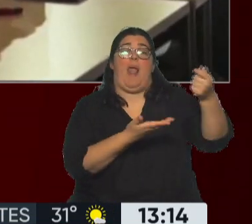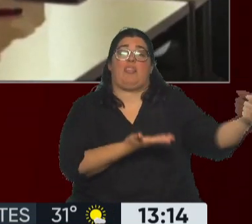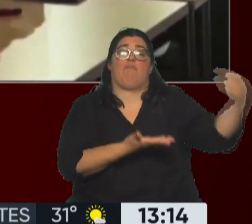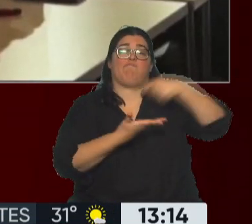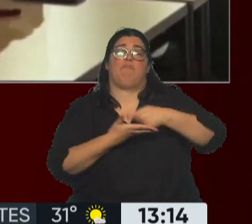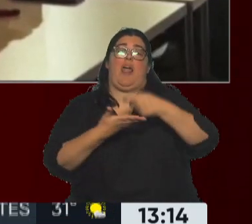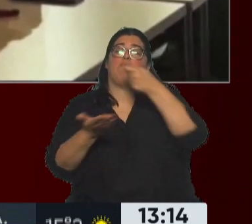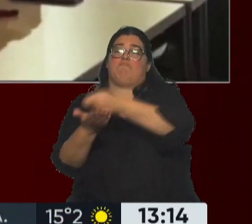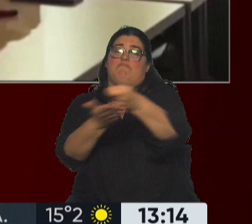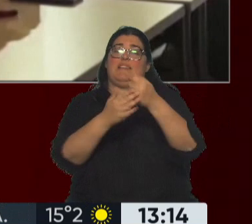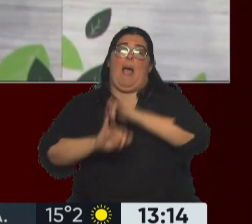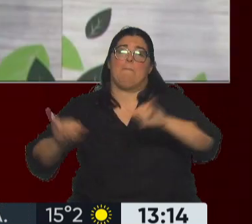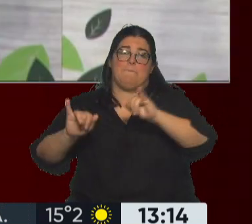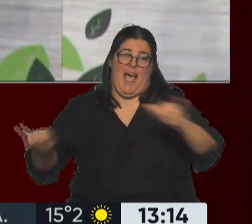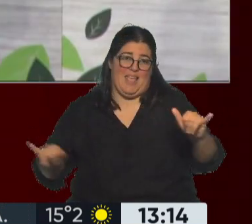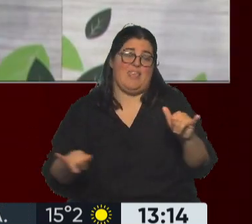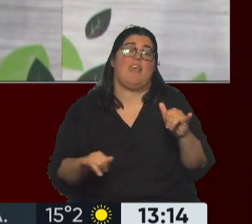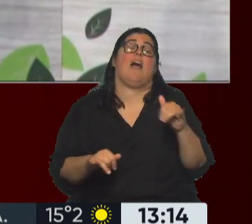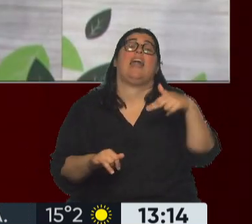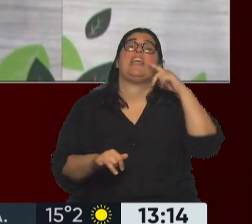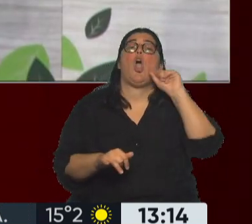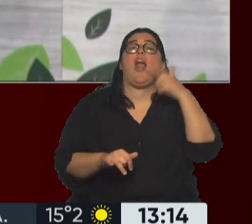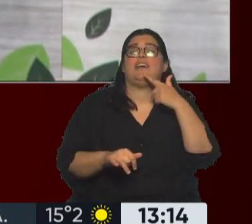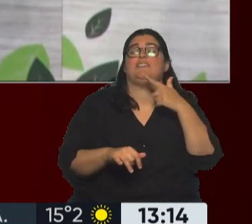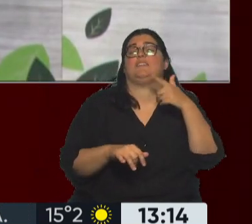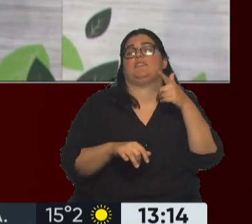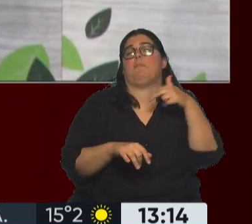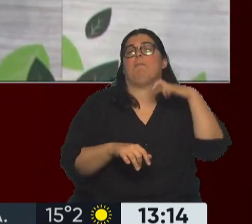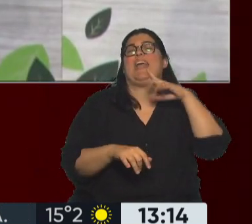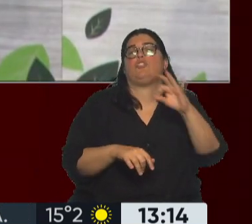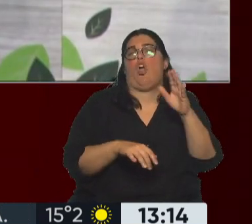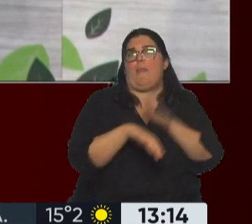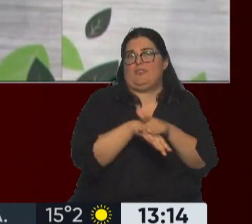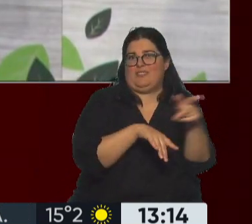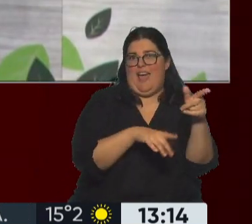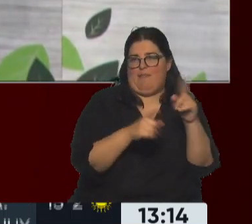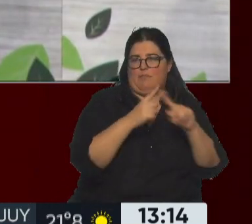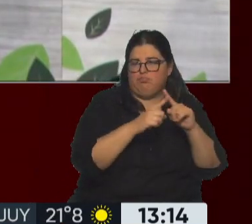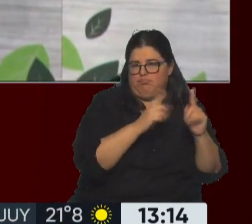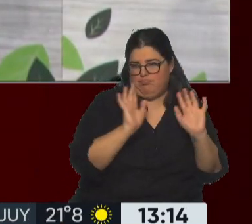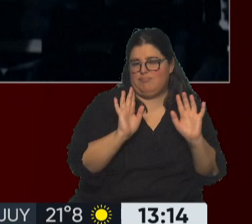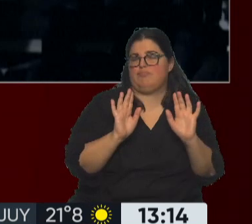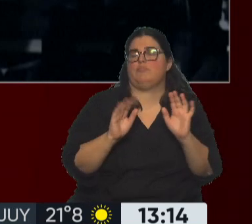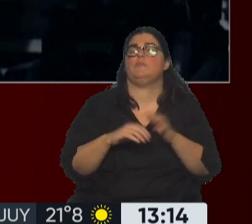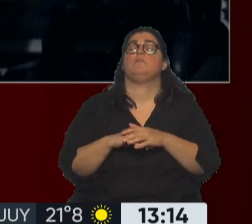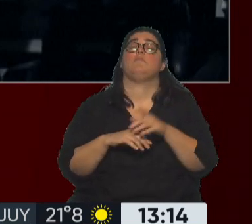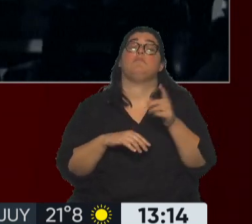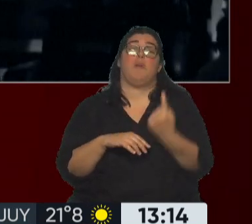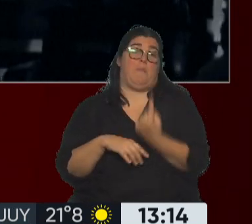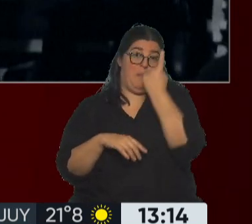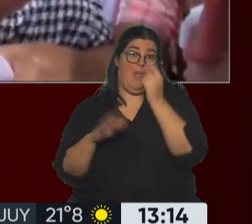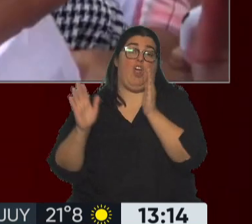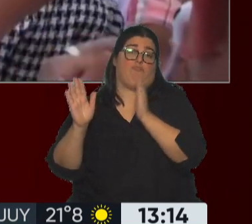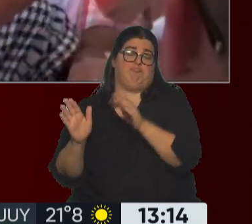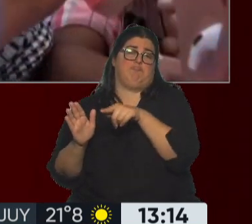cuales habría estado comprometido justamente Nicolás Petro. Esta situación entonces, que en un primer momento formó parte de